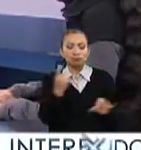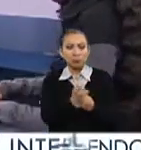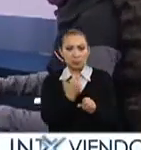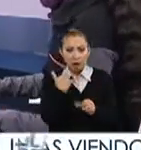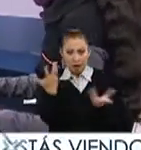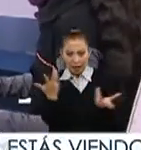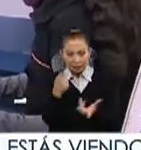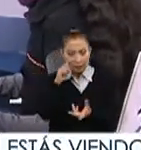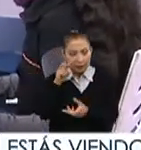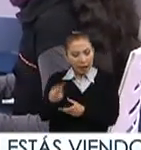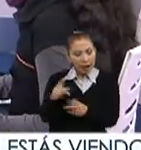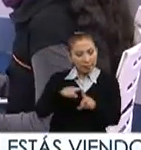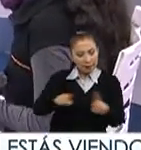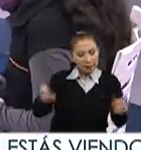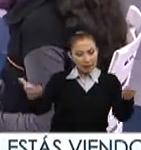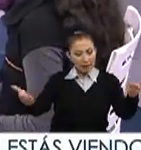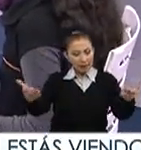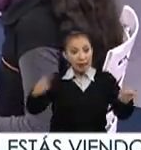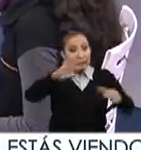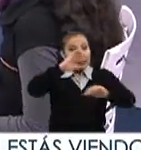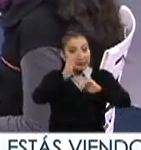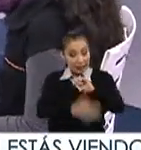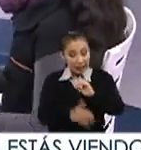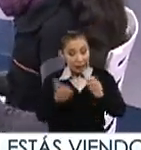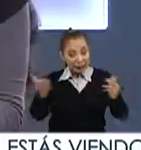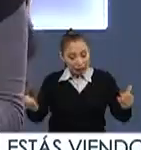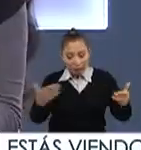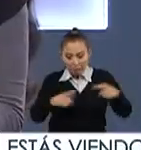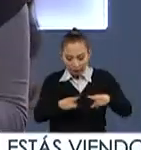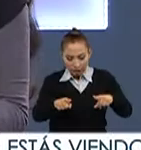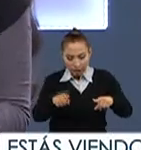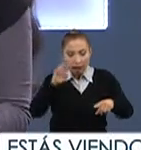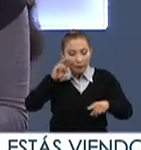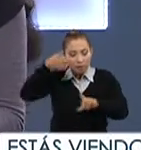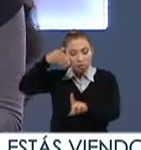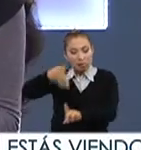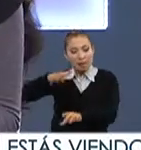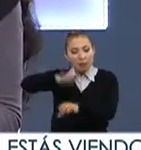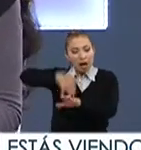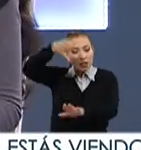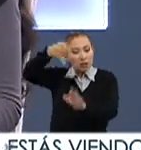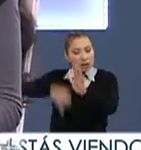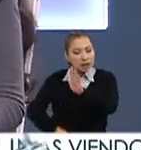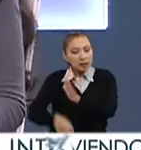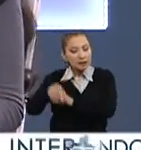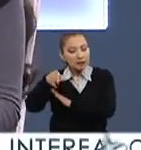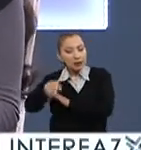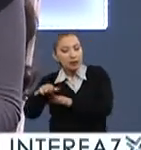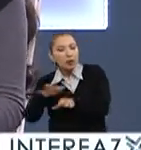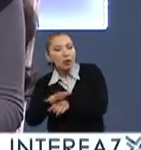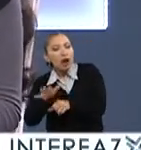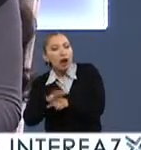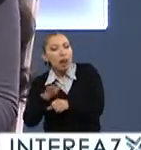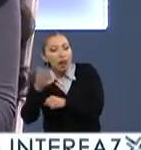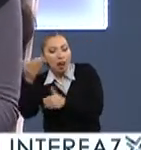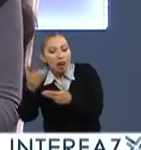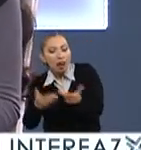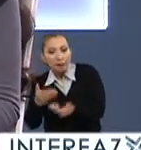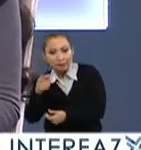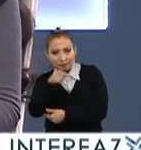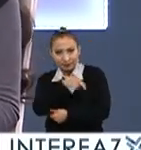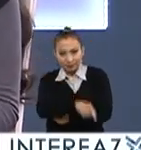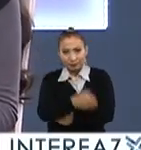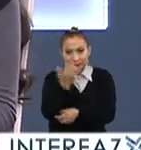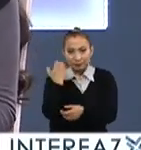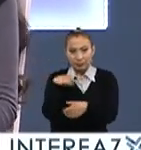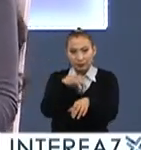que van a hacer es ver si hay diferencias, y una vez que hay diferencias, ahí se van a indagar un poco más. Y bueno, lo que tiene